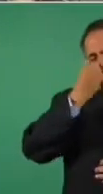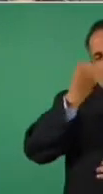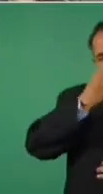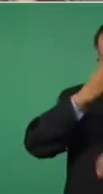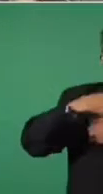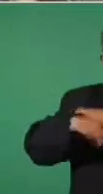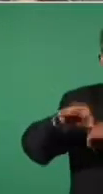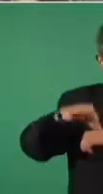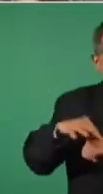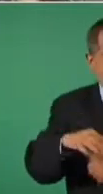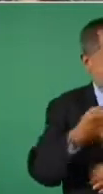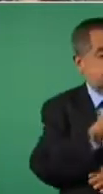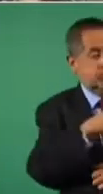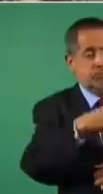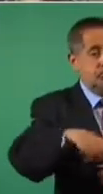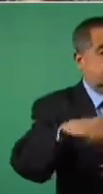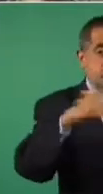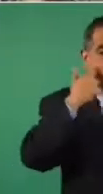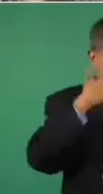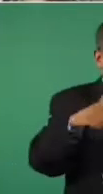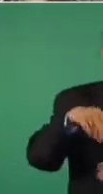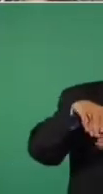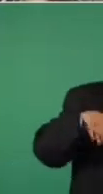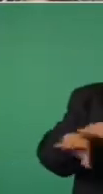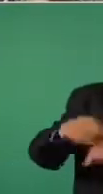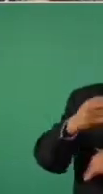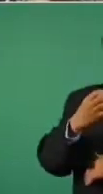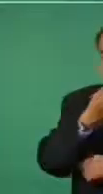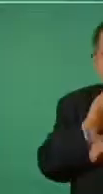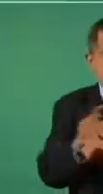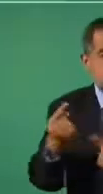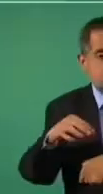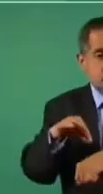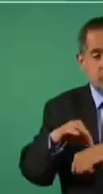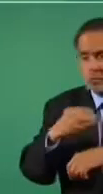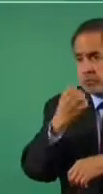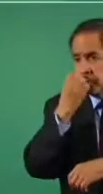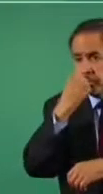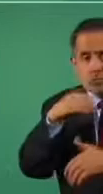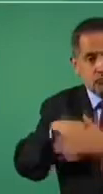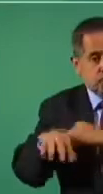No quieren que vayan los muchachos a la escuela.